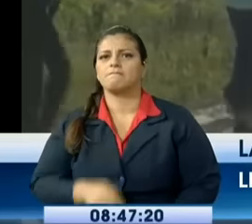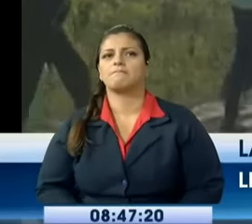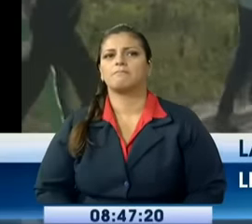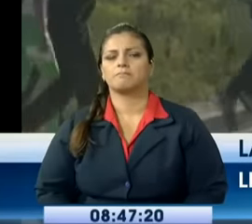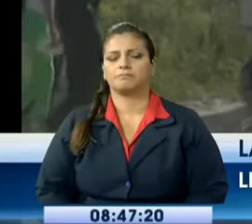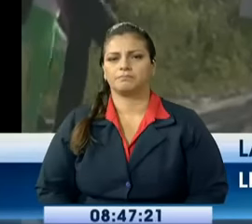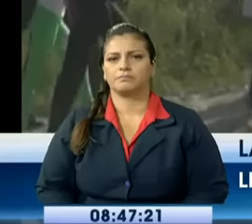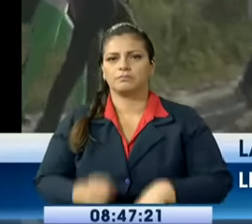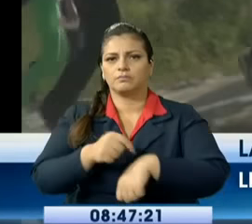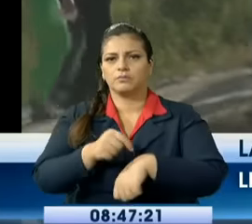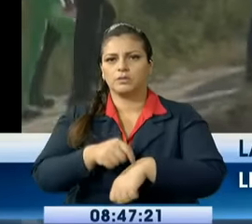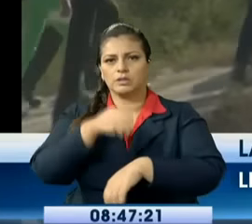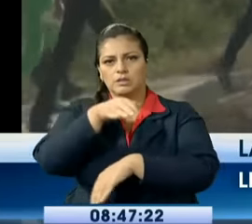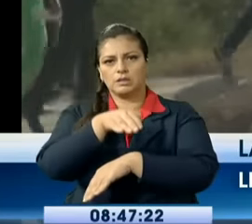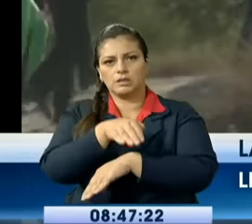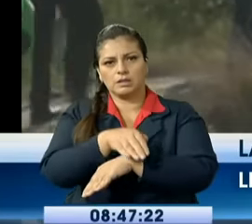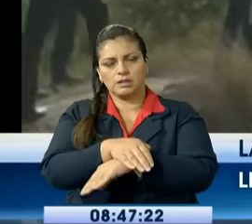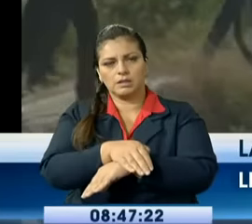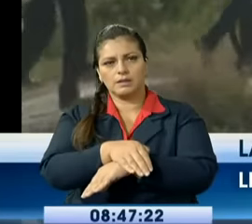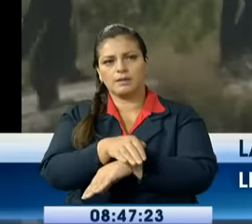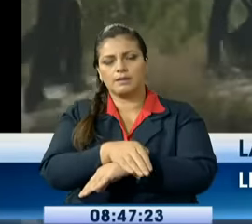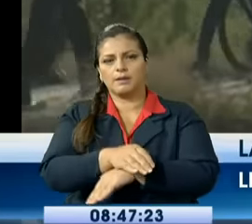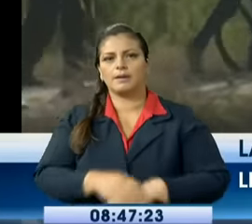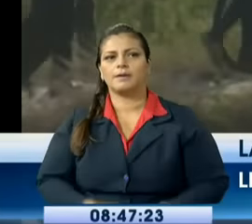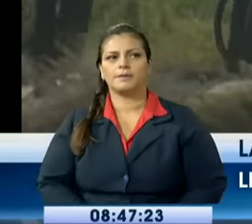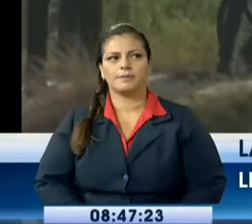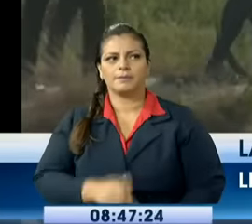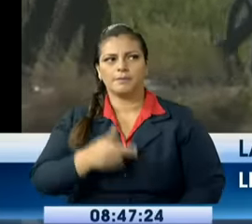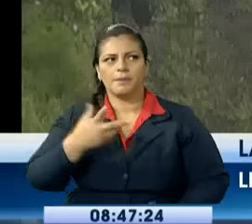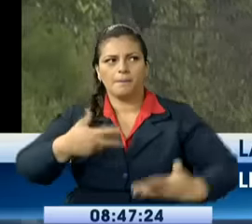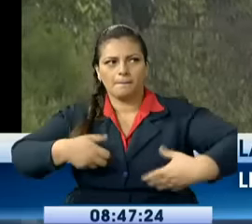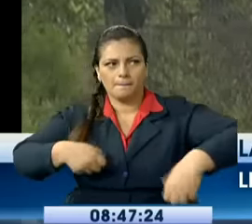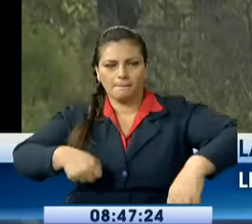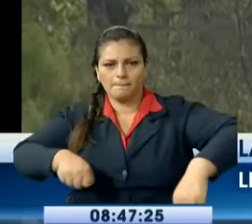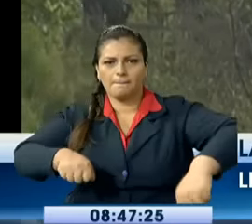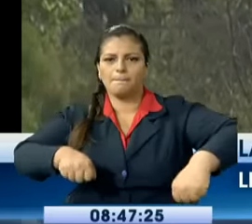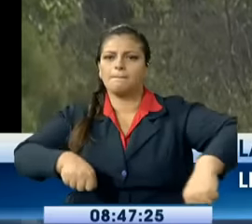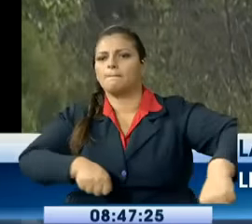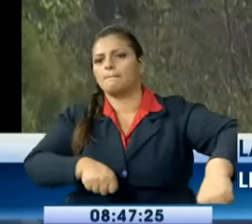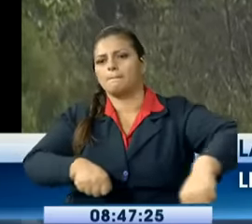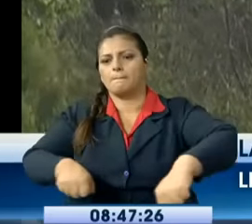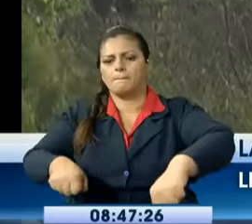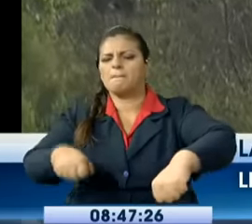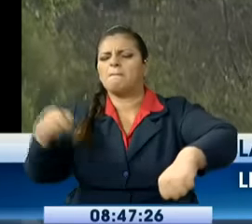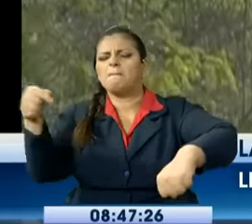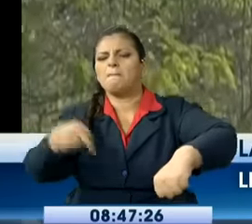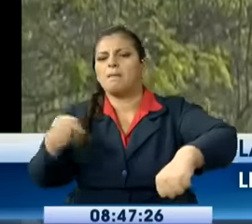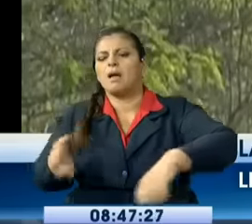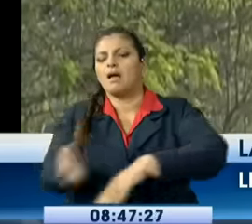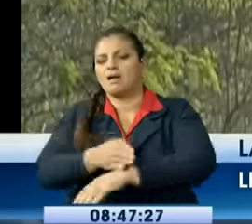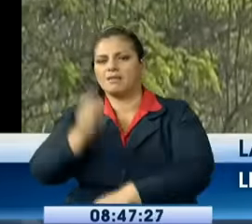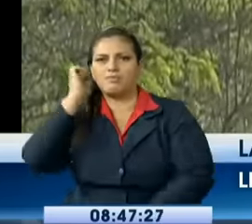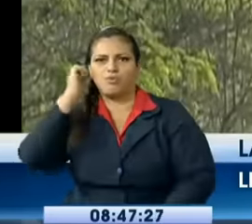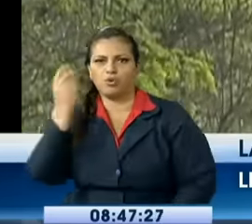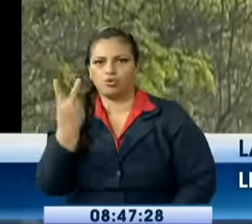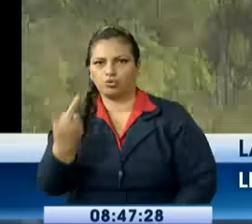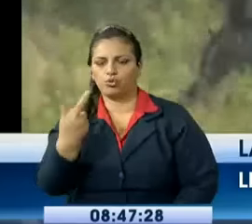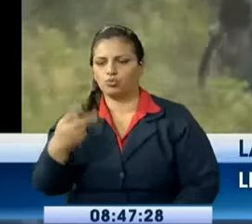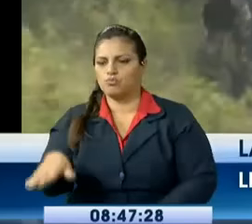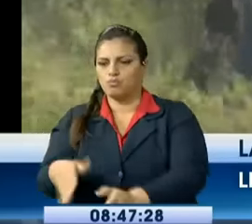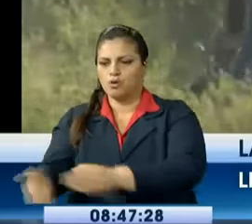tarde, Ponce M. recorrió con el triciclo el sendero por donde llevó a las víctimas hasta los matorrales, lugar en el que